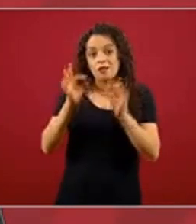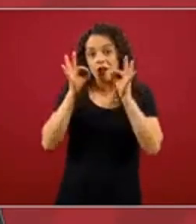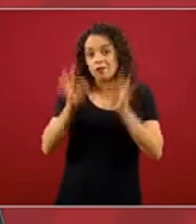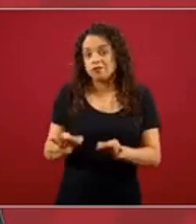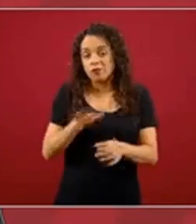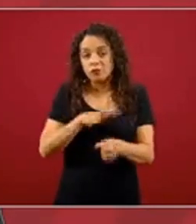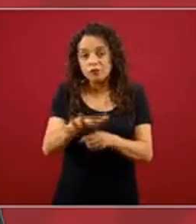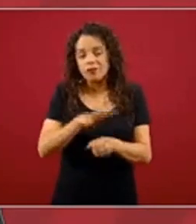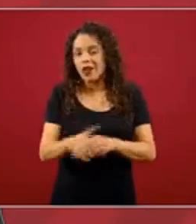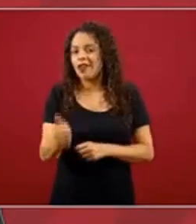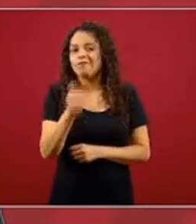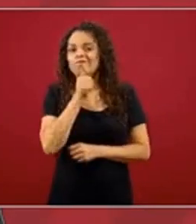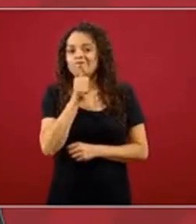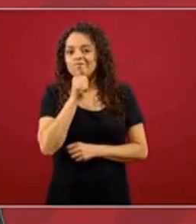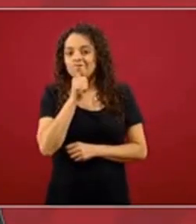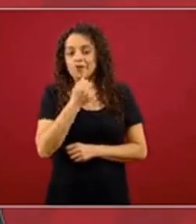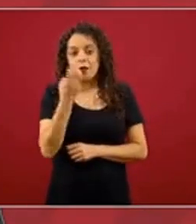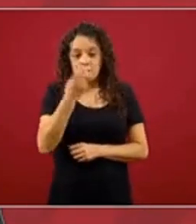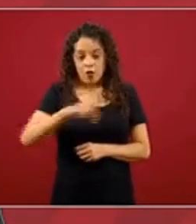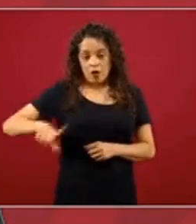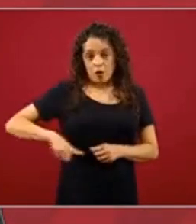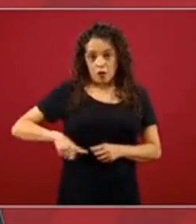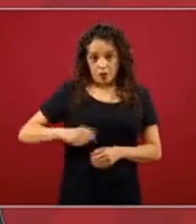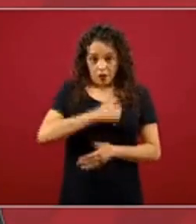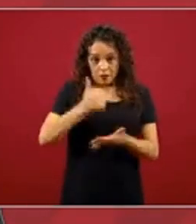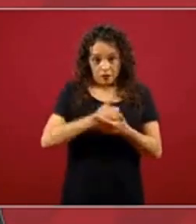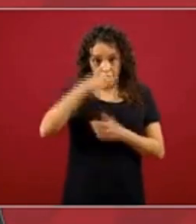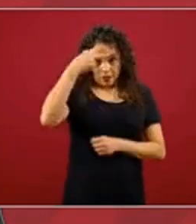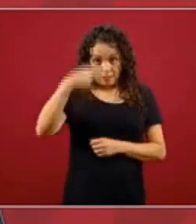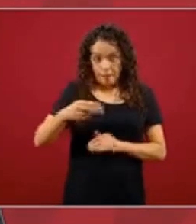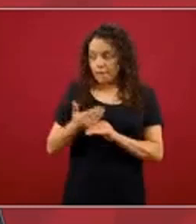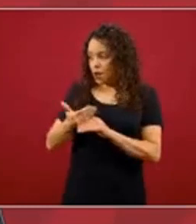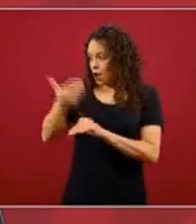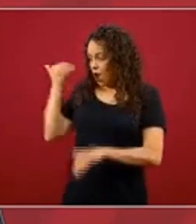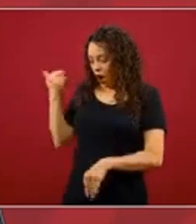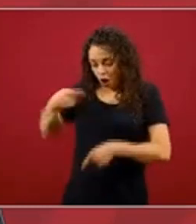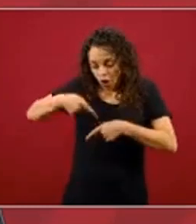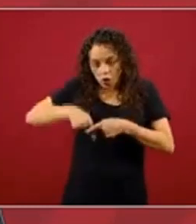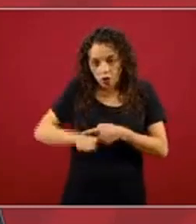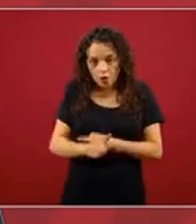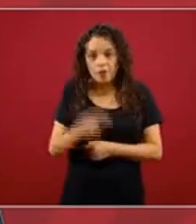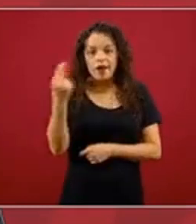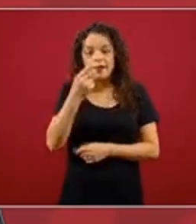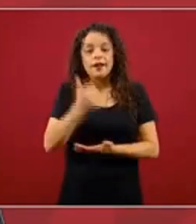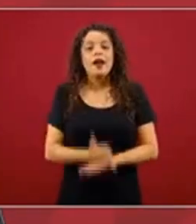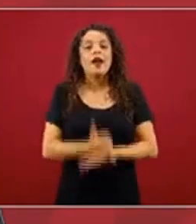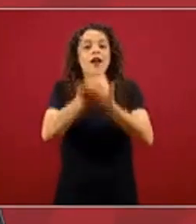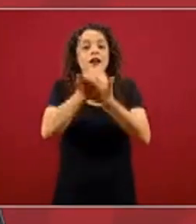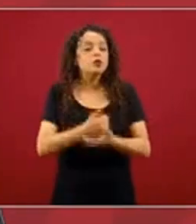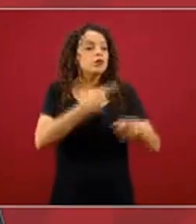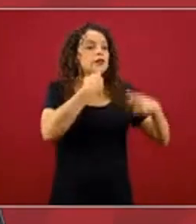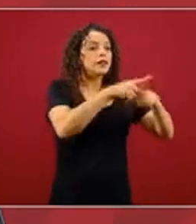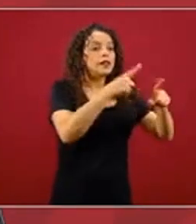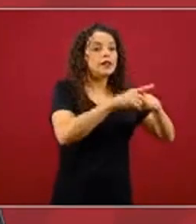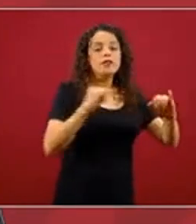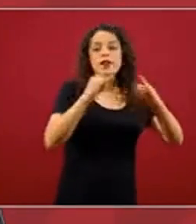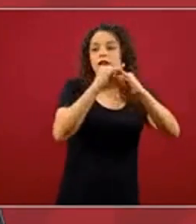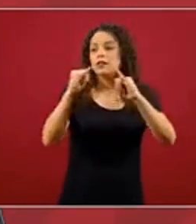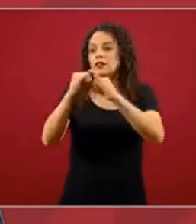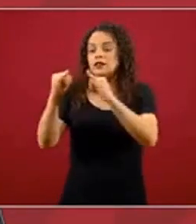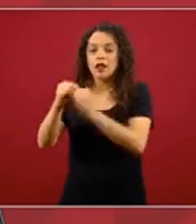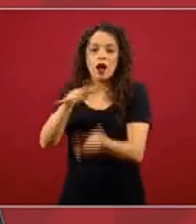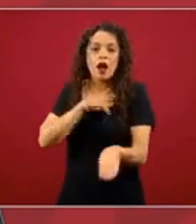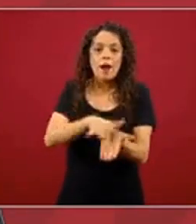que ha estado haciendo el gobierno de la Ciudad de México desde el inicio es auxiliarse de instituciones que